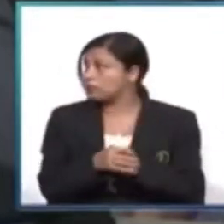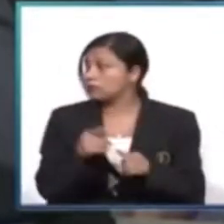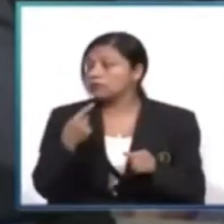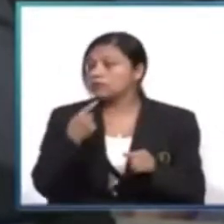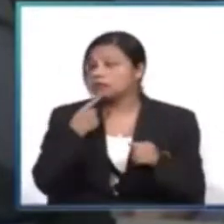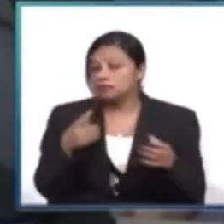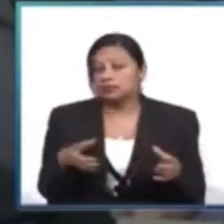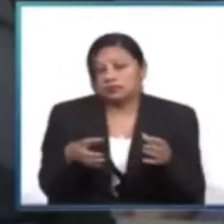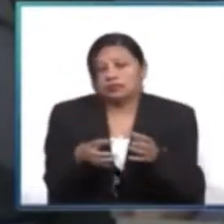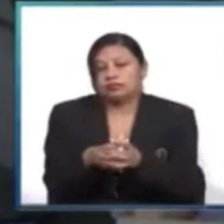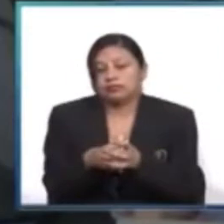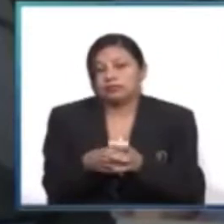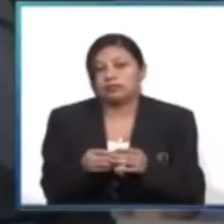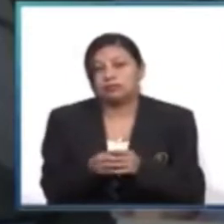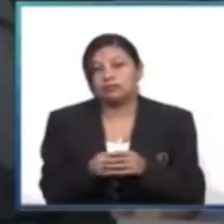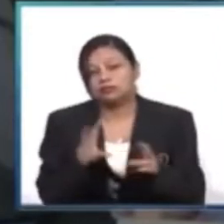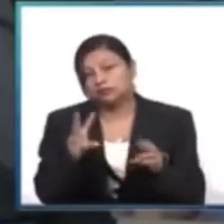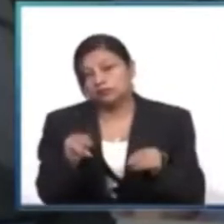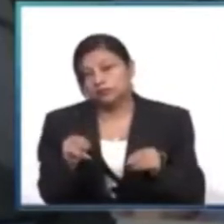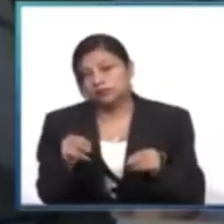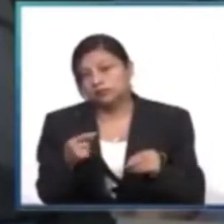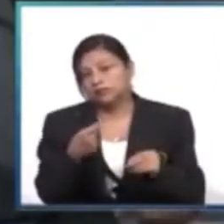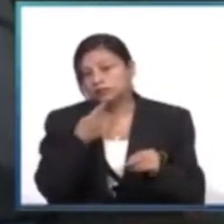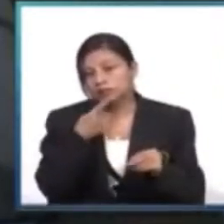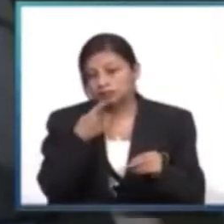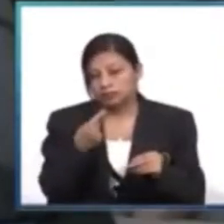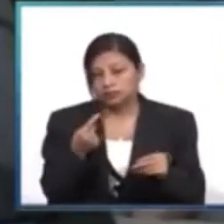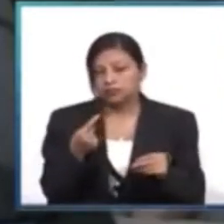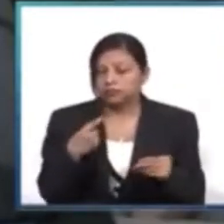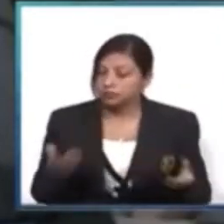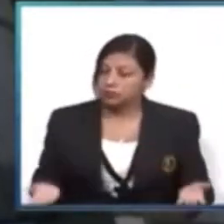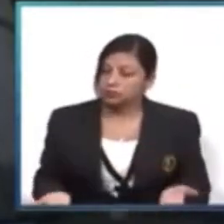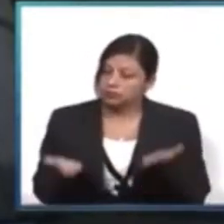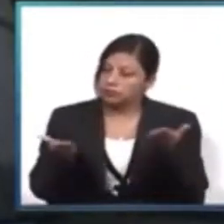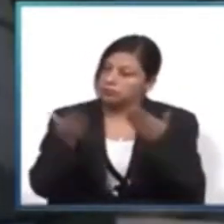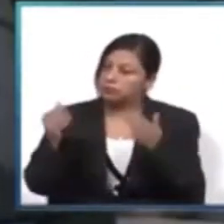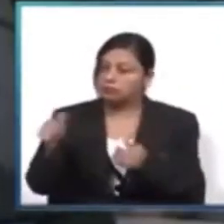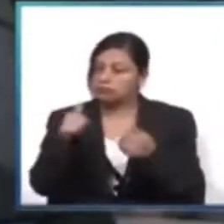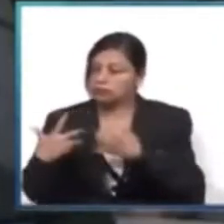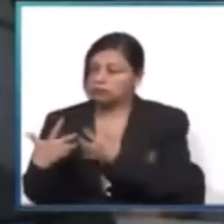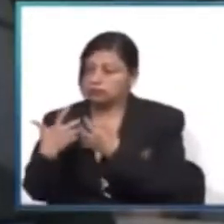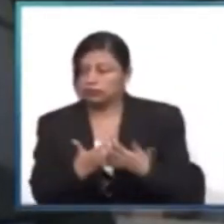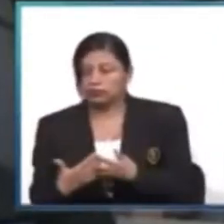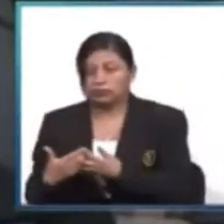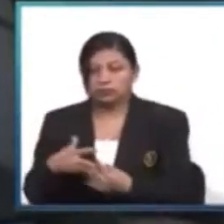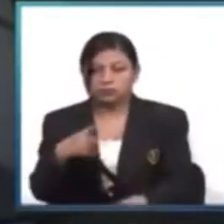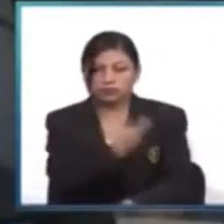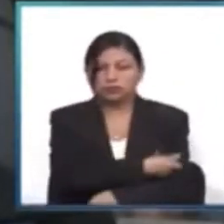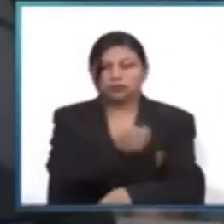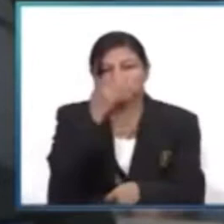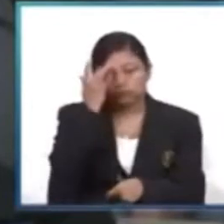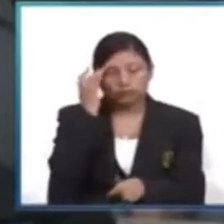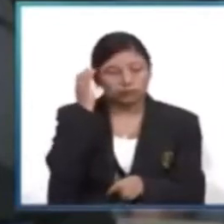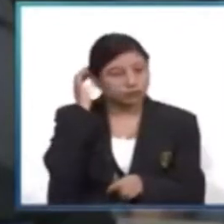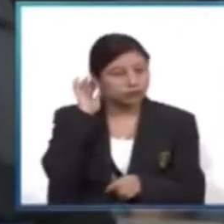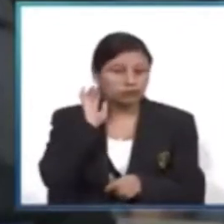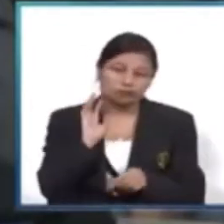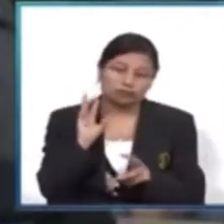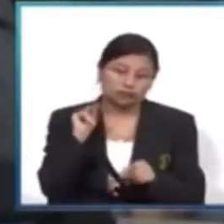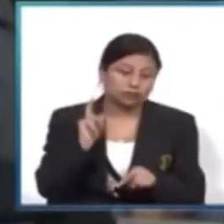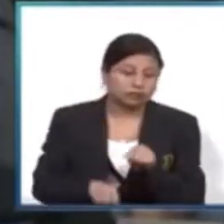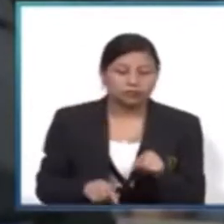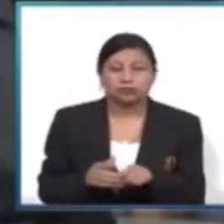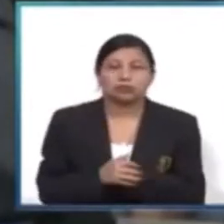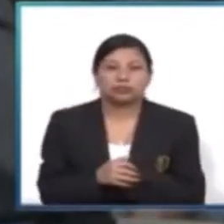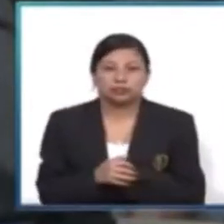llama Inovio. Inovio es una compañía que está también desarrollando la vacuna, y entonces si no